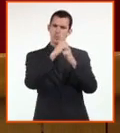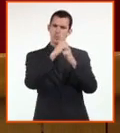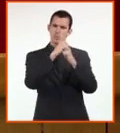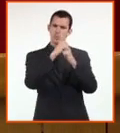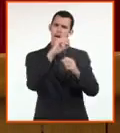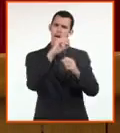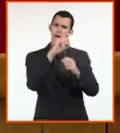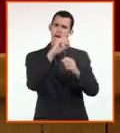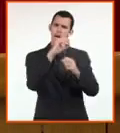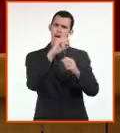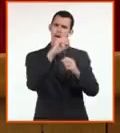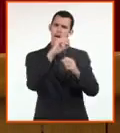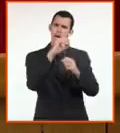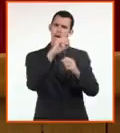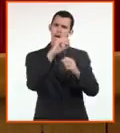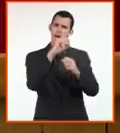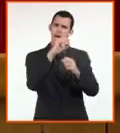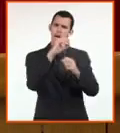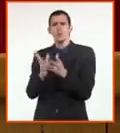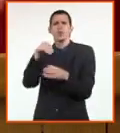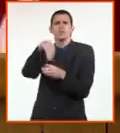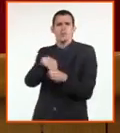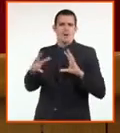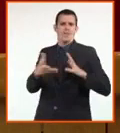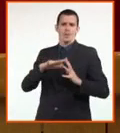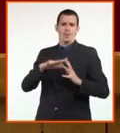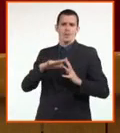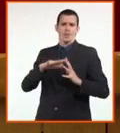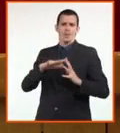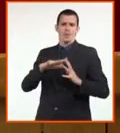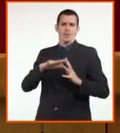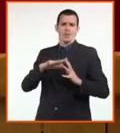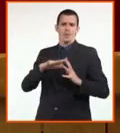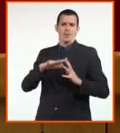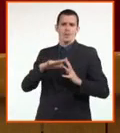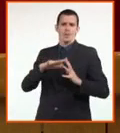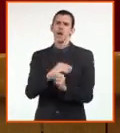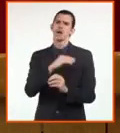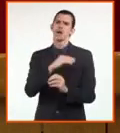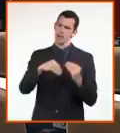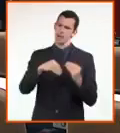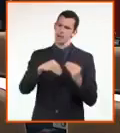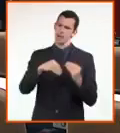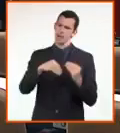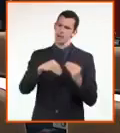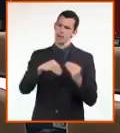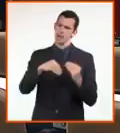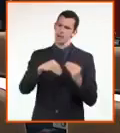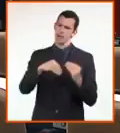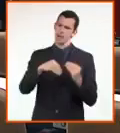el funcionamiento interno. Se proyectaban expectativas,